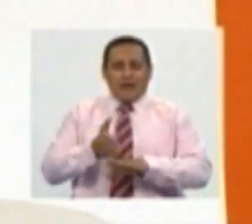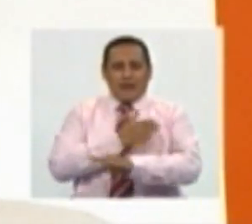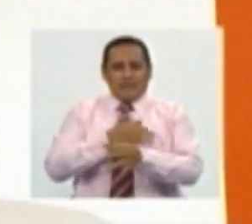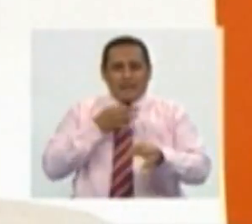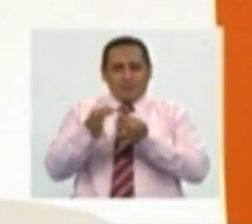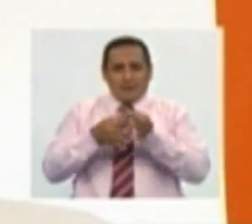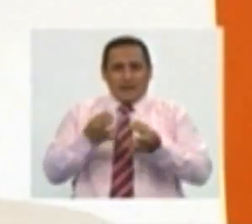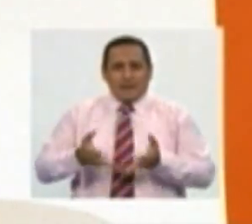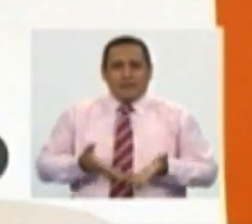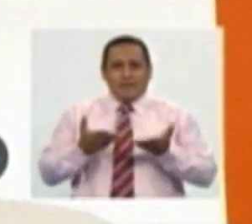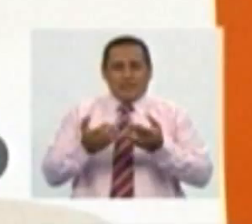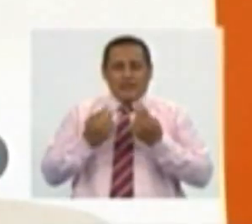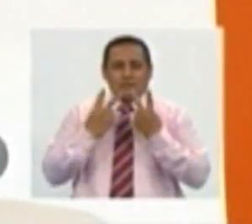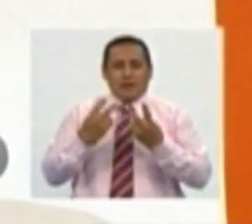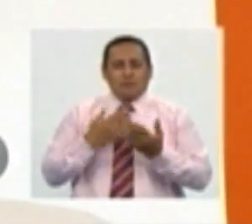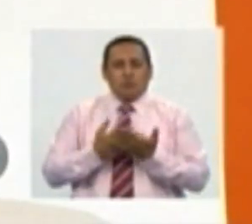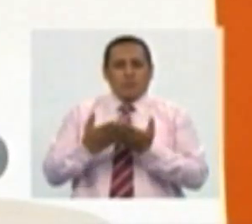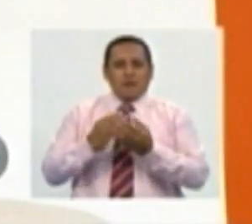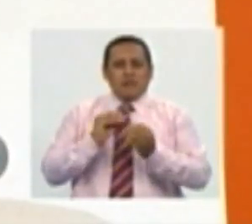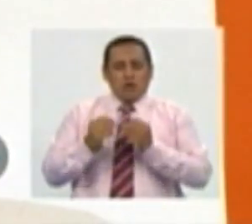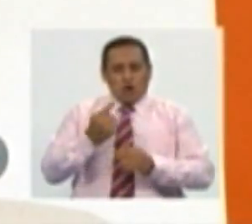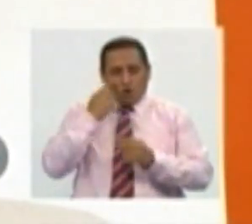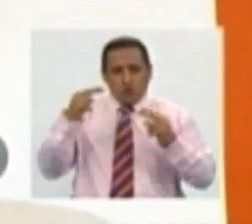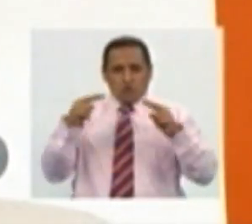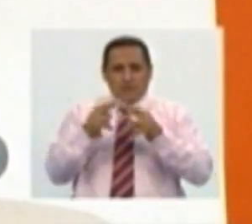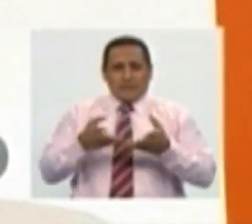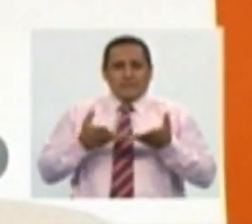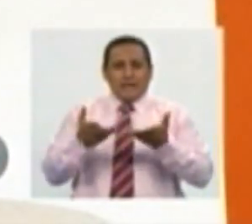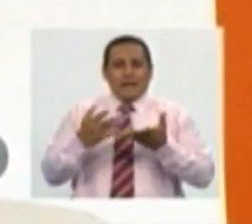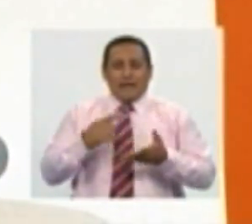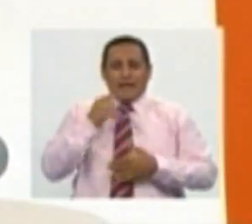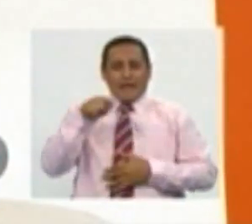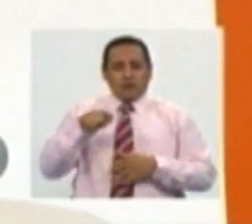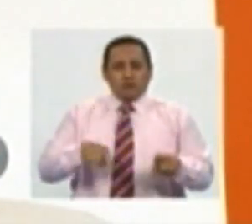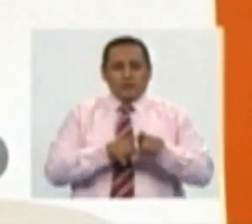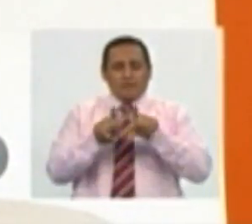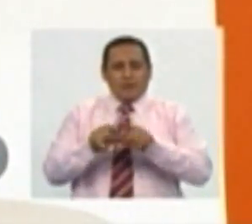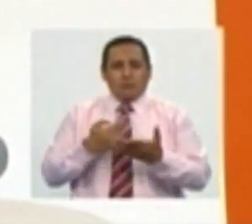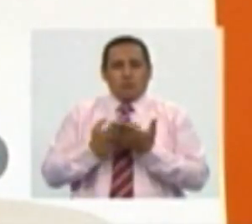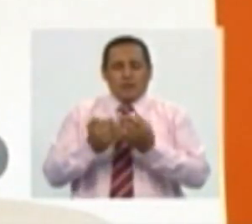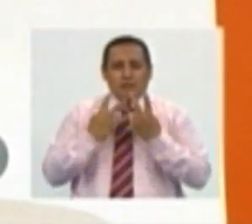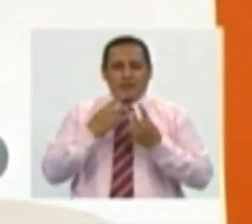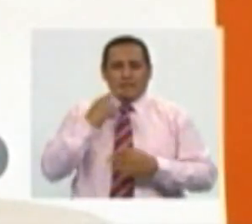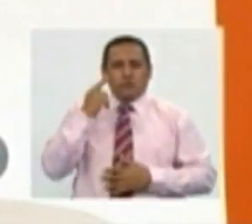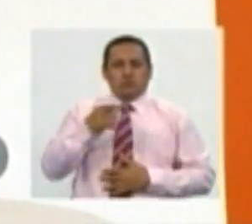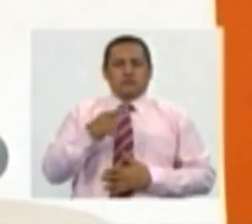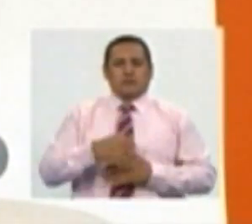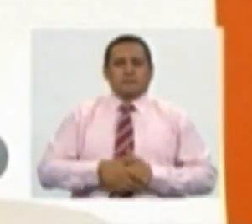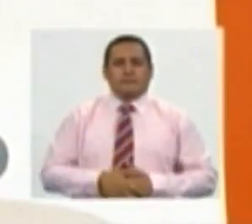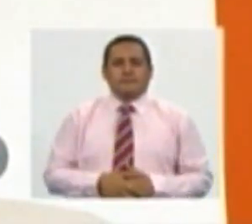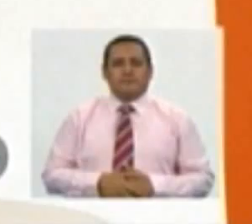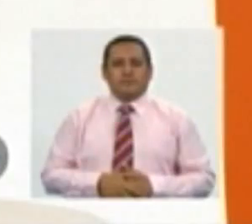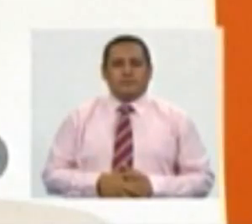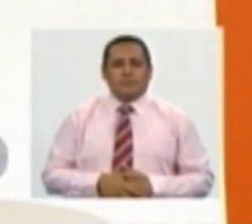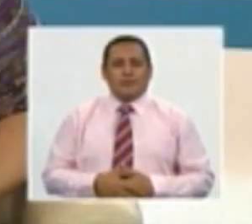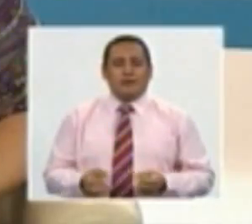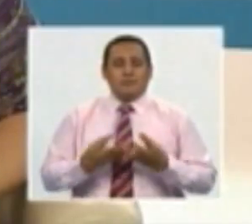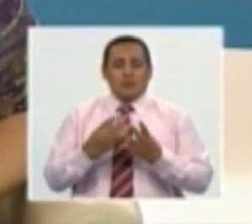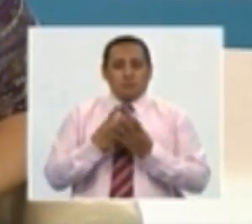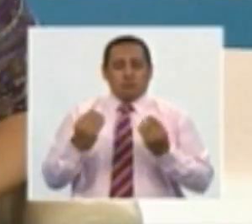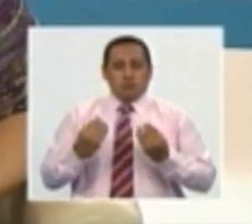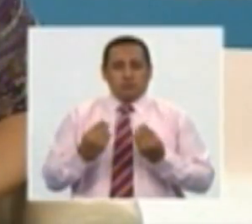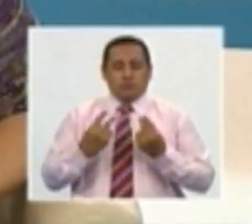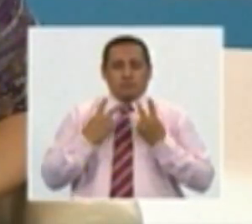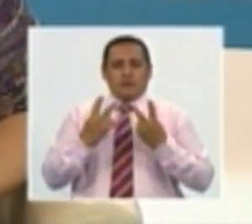simplemente se lo quieren dar prorrateado o no se lo quieren dar. Eso también puede ser materia de denuncia por la SUNAFIL. Bueno, nos ha